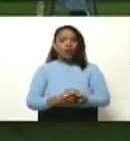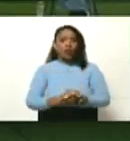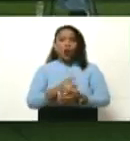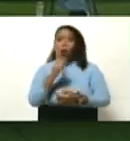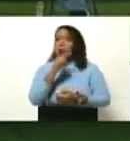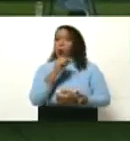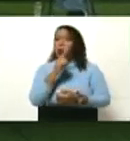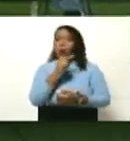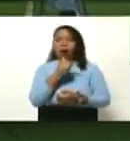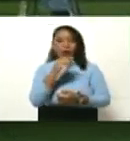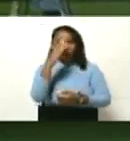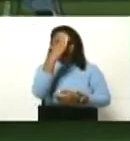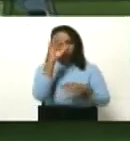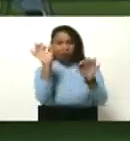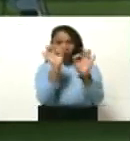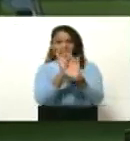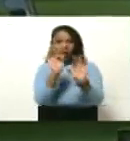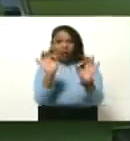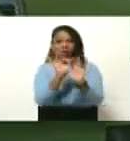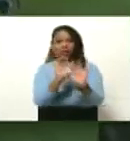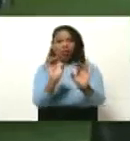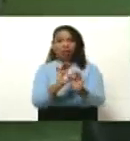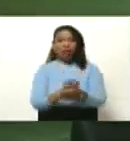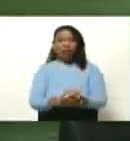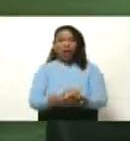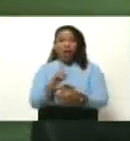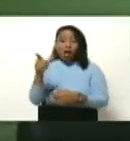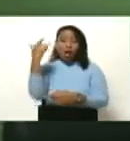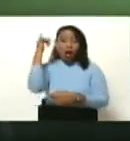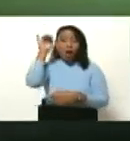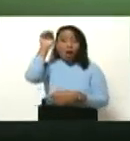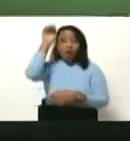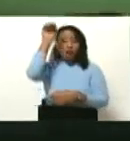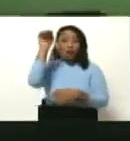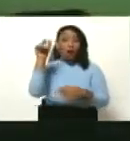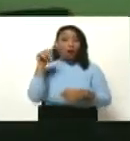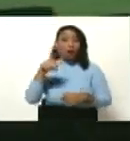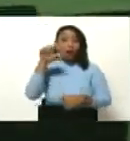tenemos ninguna duda que ahí está el futuro de la patria.